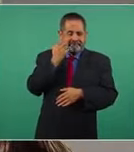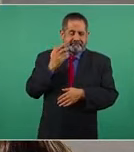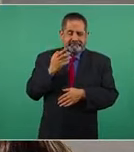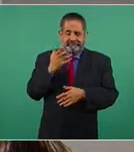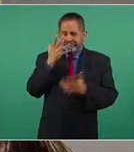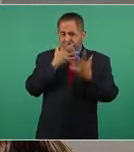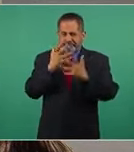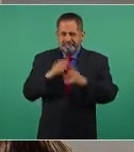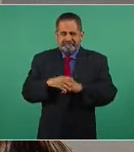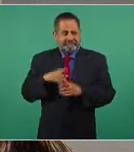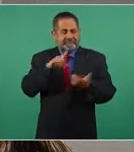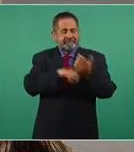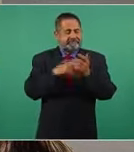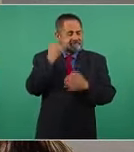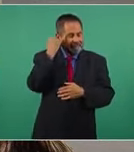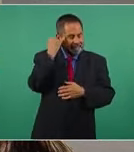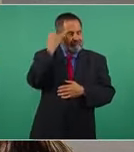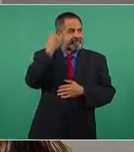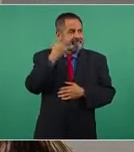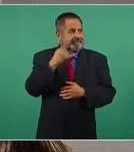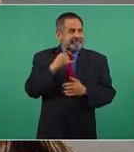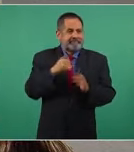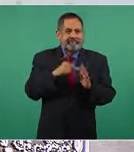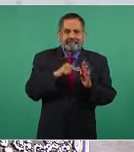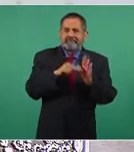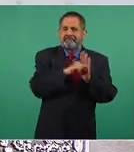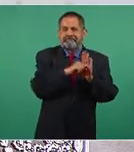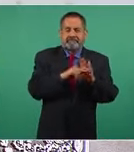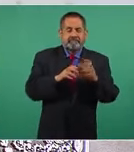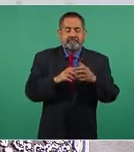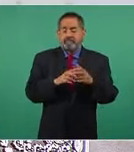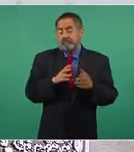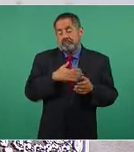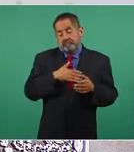un prejuicio de clase